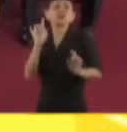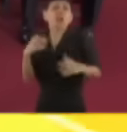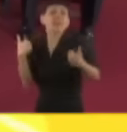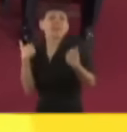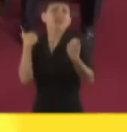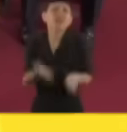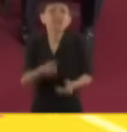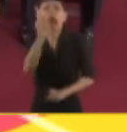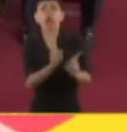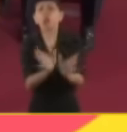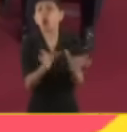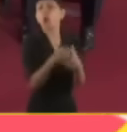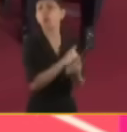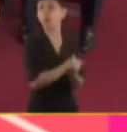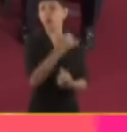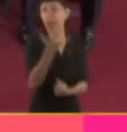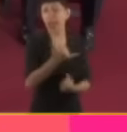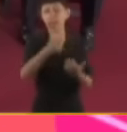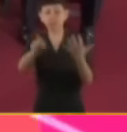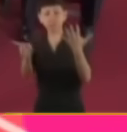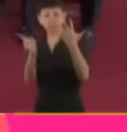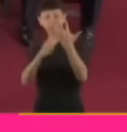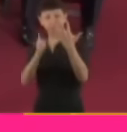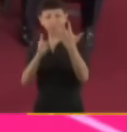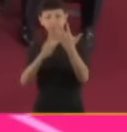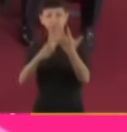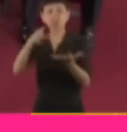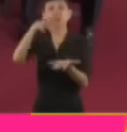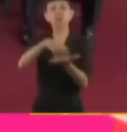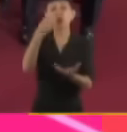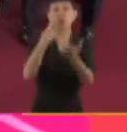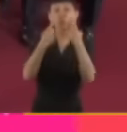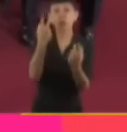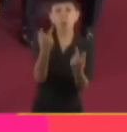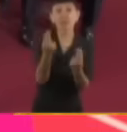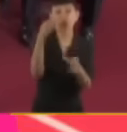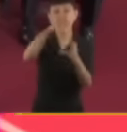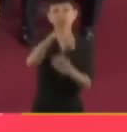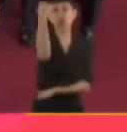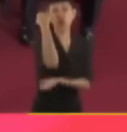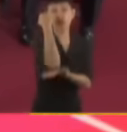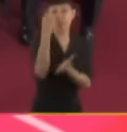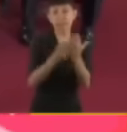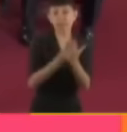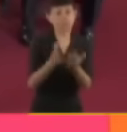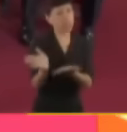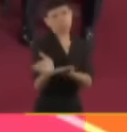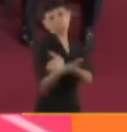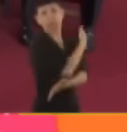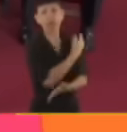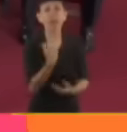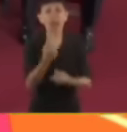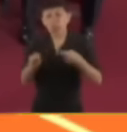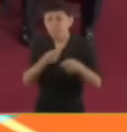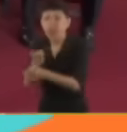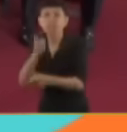en emergencia, yo ayer planteaba fondo y forma. En el fondo, ¿la inmensa mayoría de la sociedad está de acuerdo con